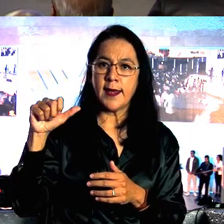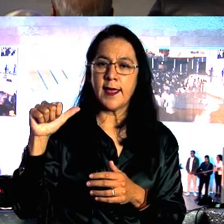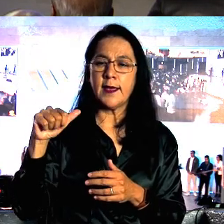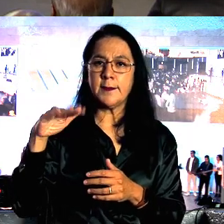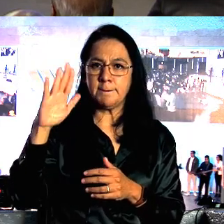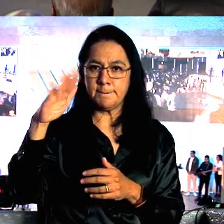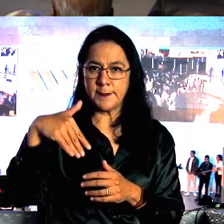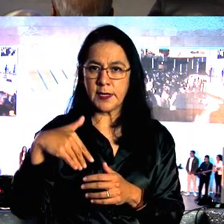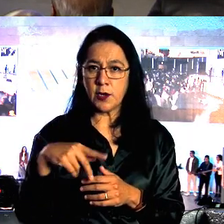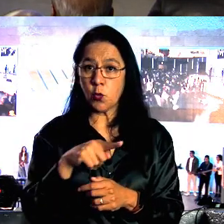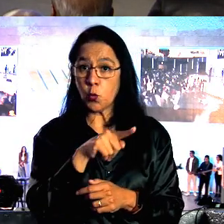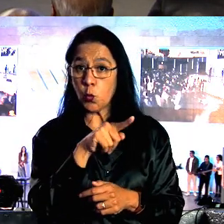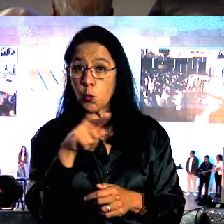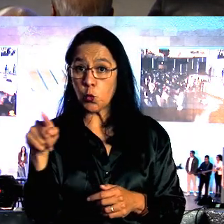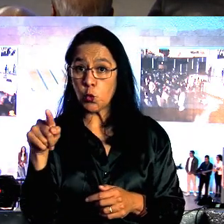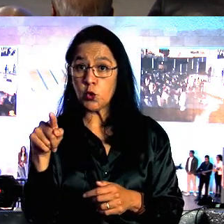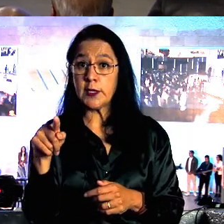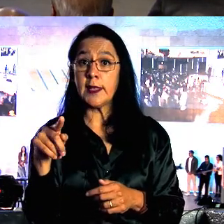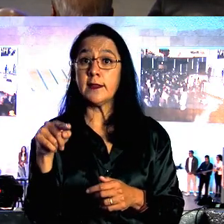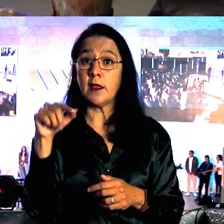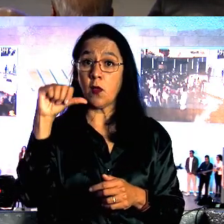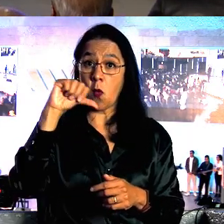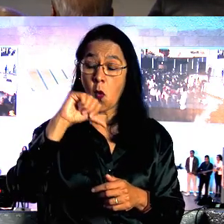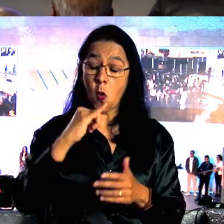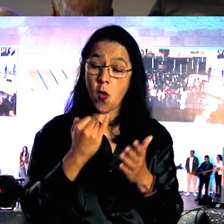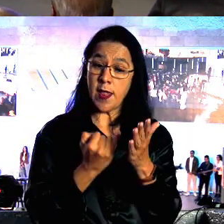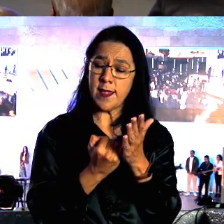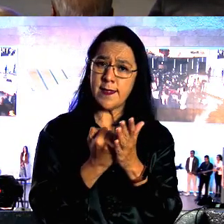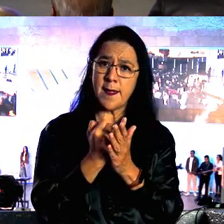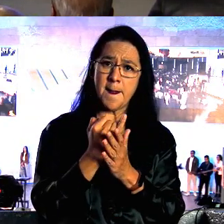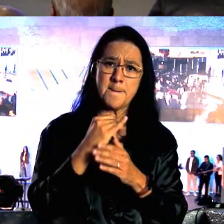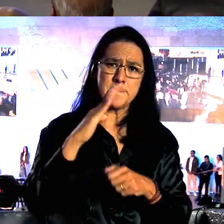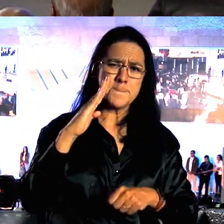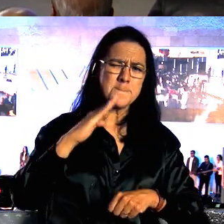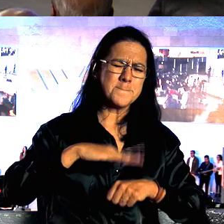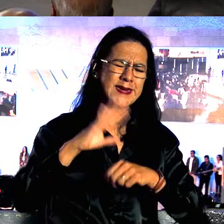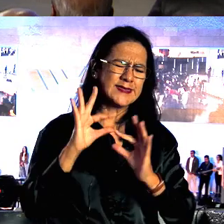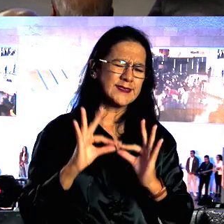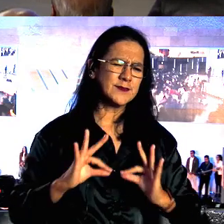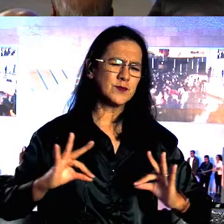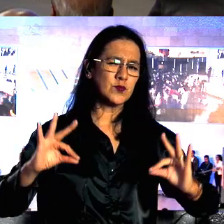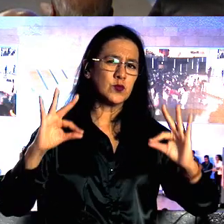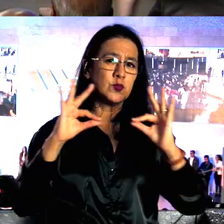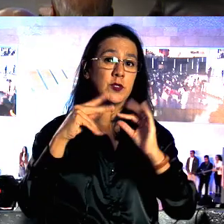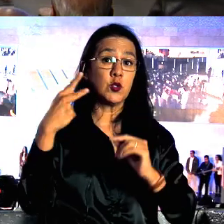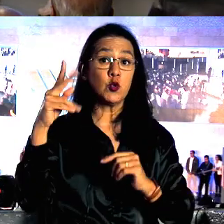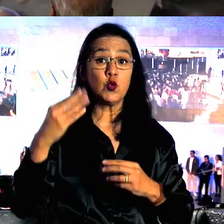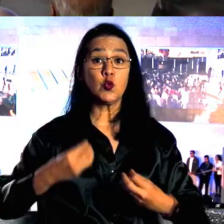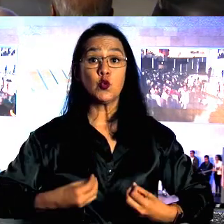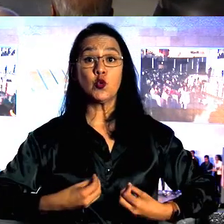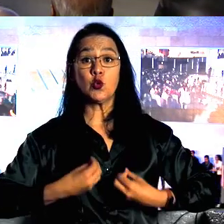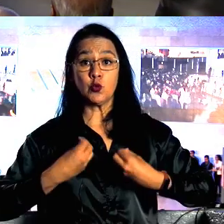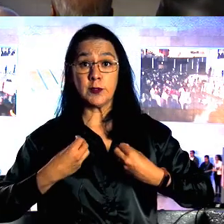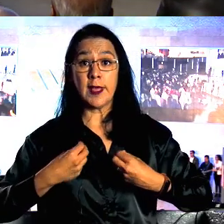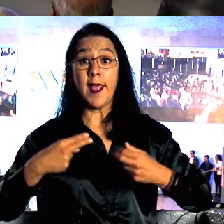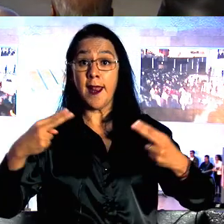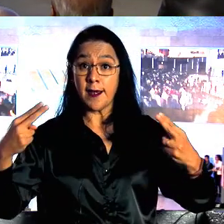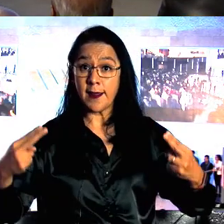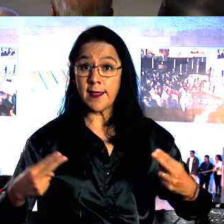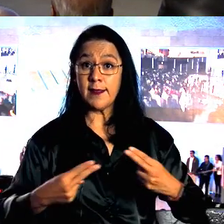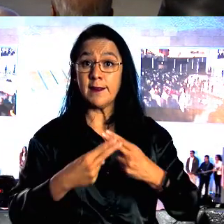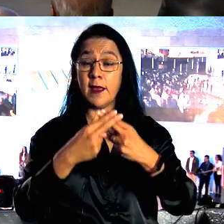ustedes hoy han tomado o están tomando la decisión más importante de sus vidas la decisión de nacer de nuevo